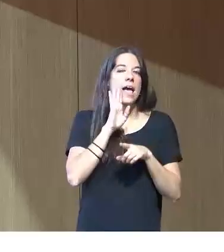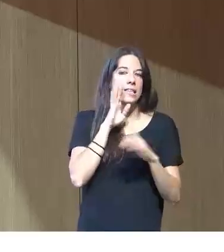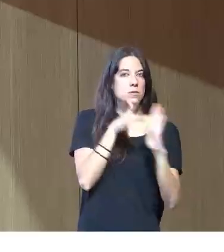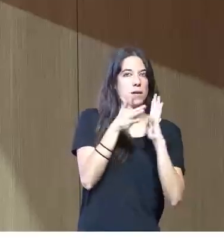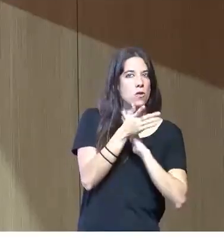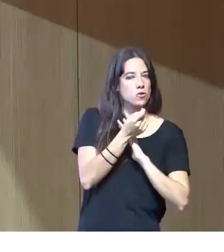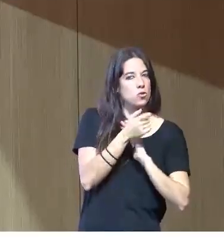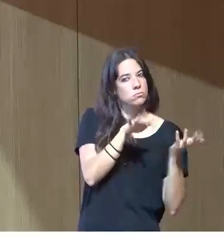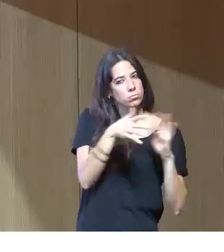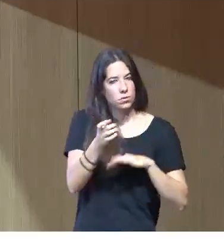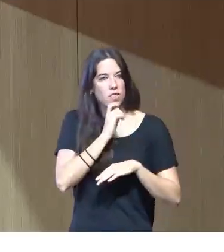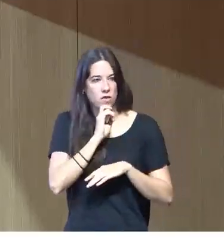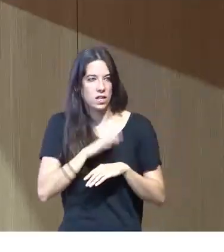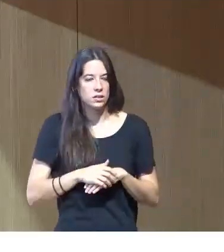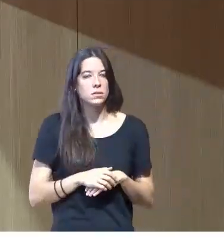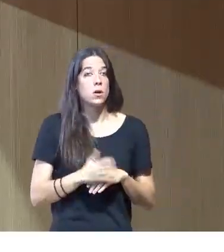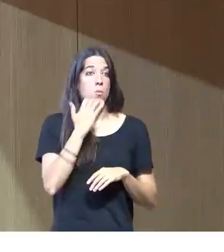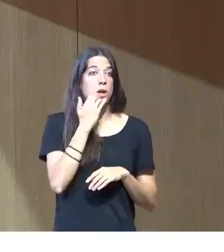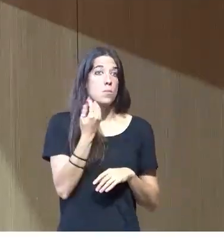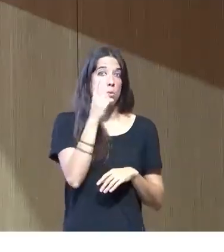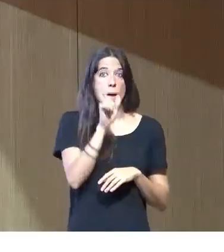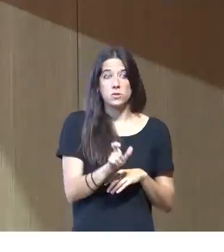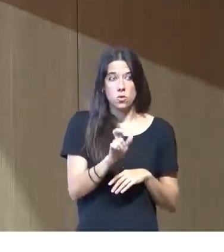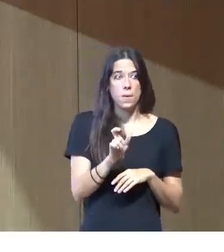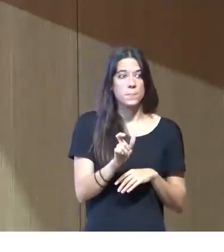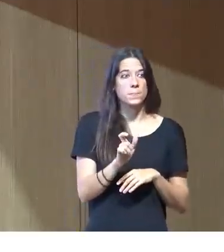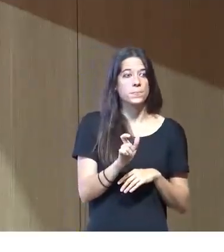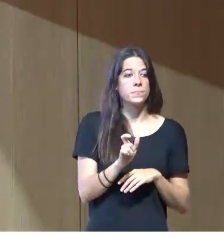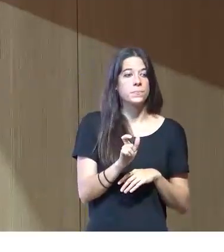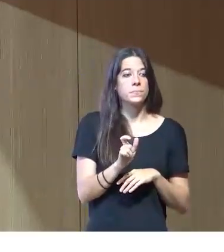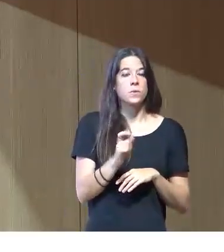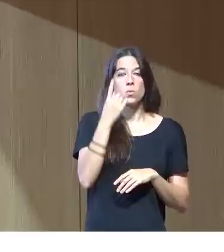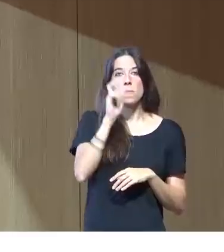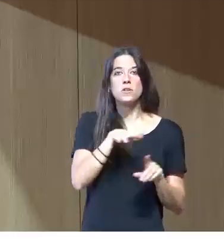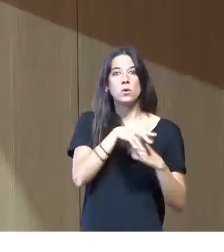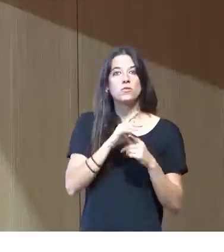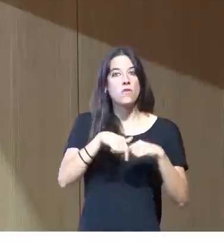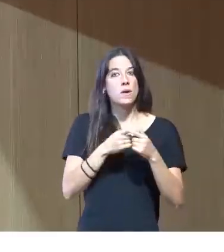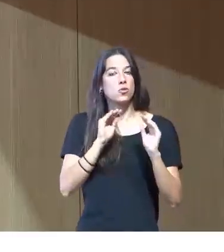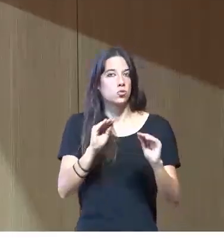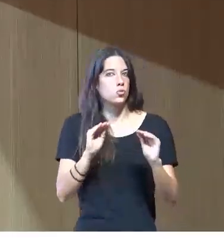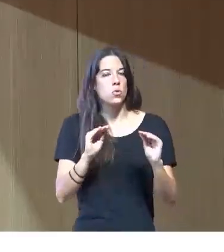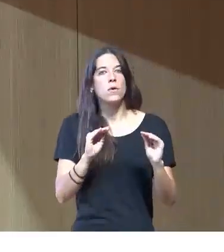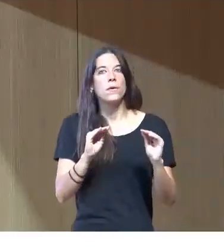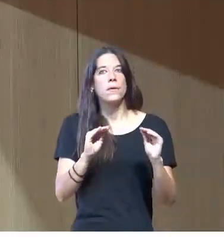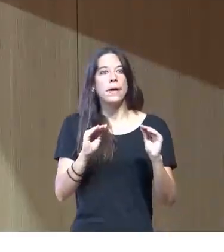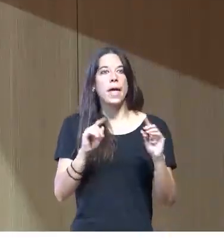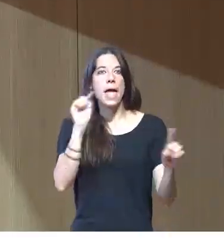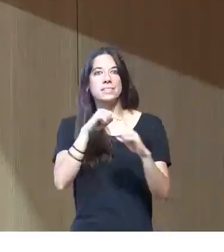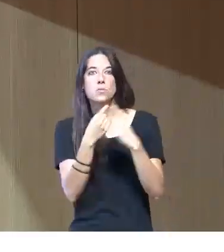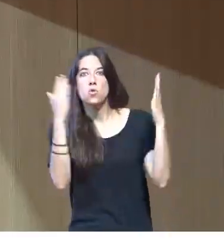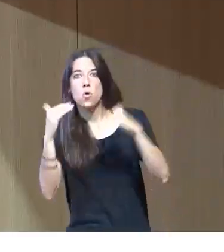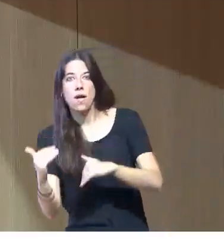de trabajar es decir si una persona no encuentra en su en su en su contexto Familiar no estímulo